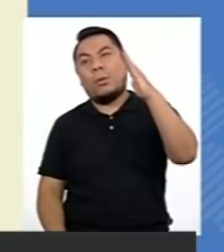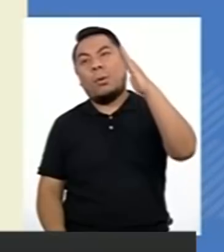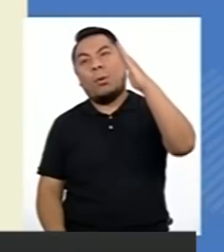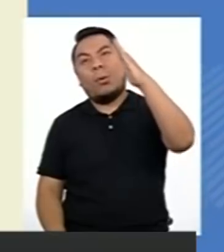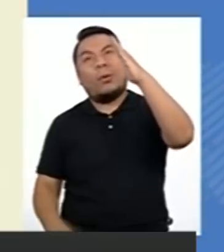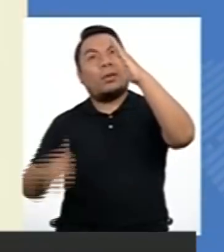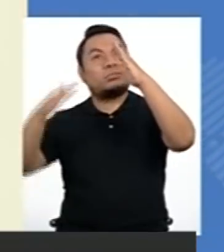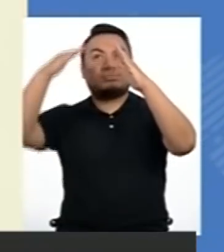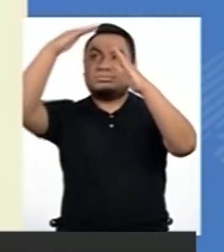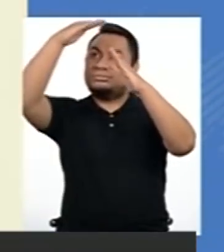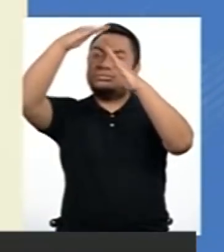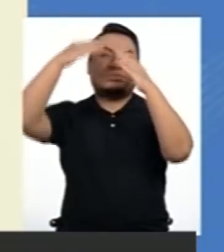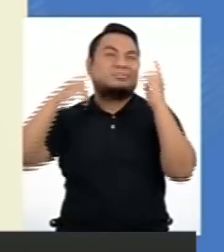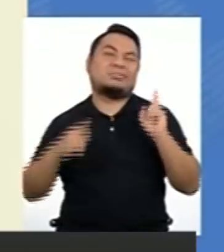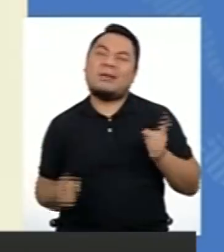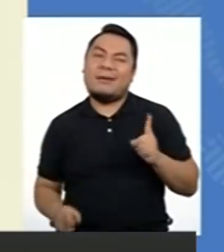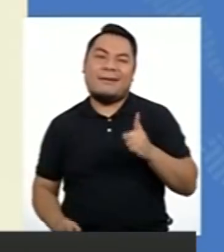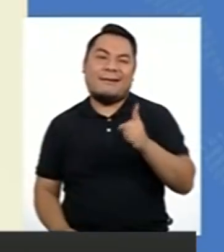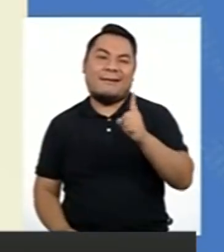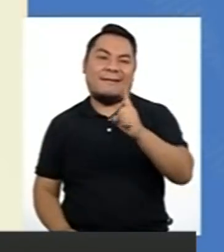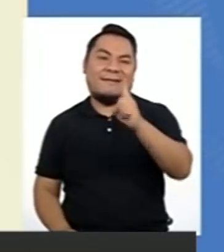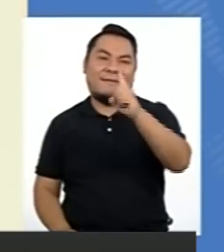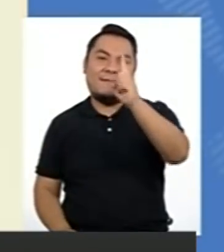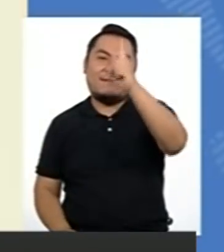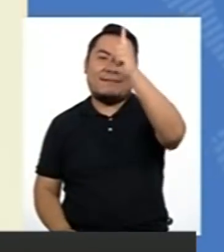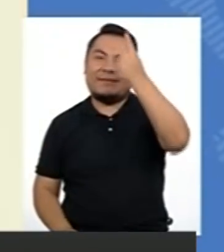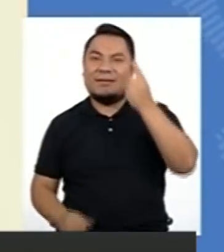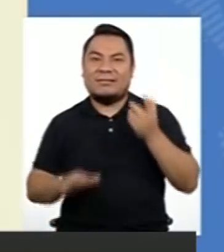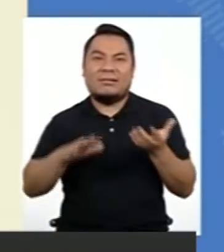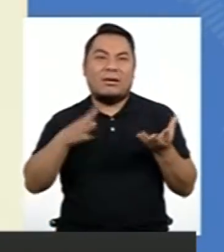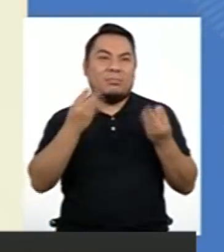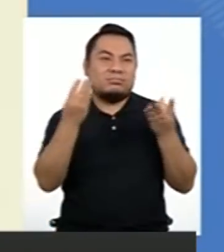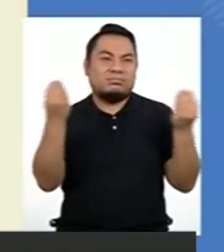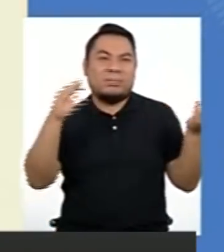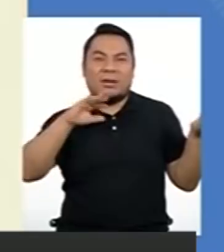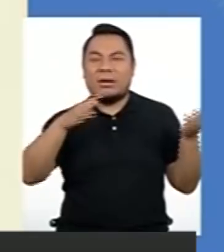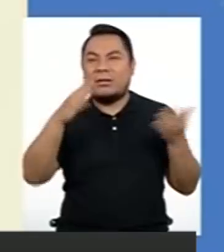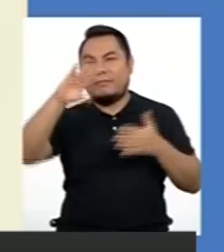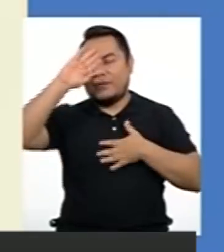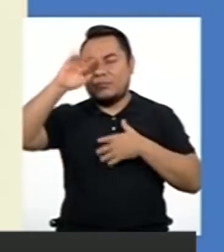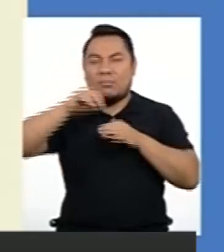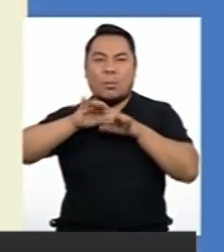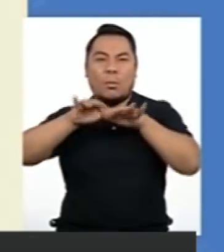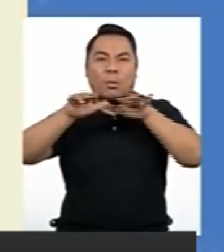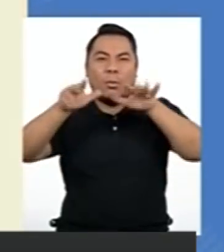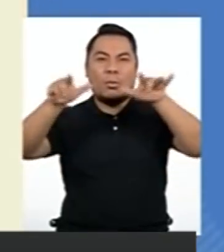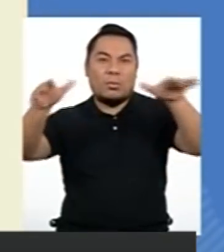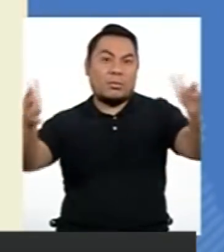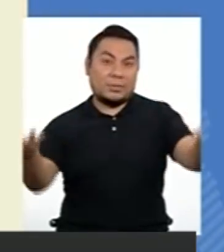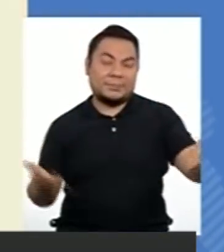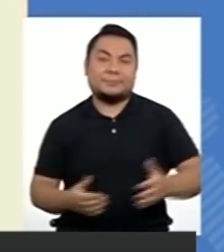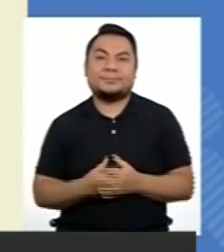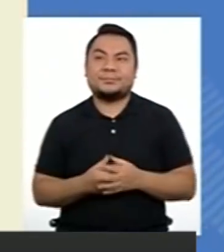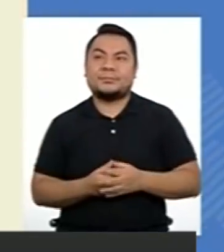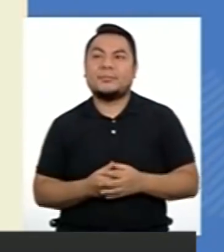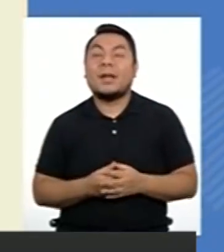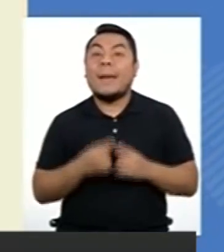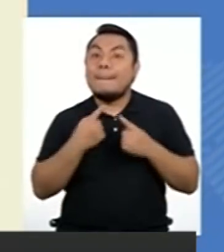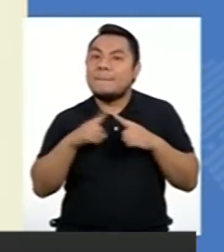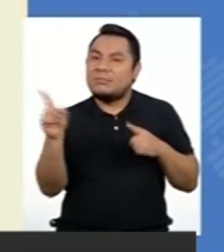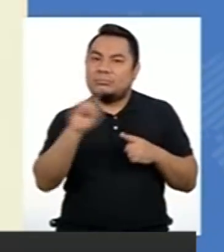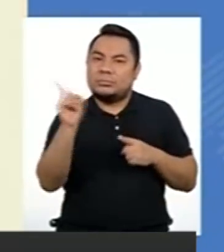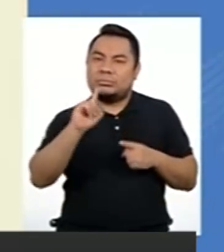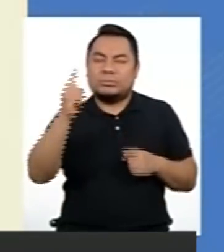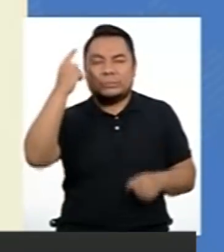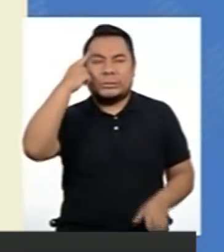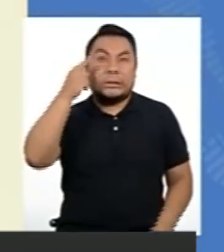luego de fallecidos, iba a tener este tipo de curva, ¿no? La curva más alta. Luego se tomaron